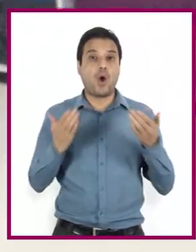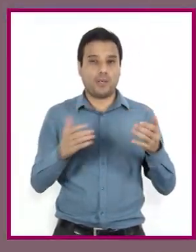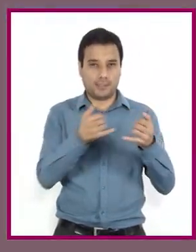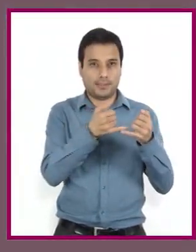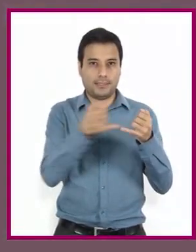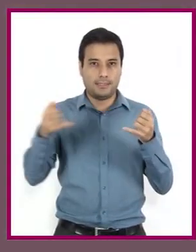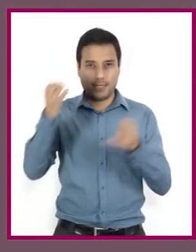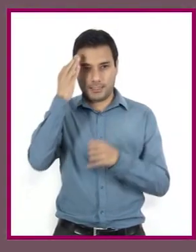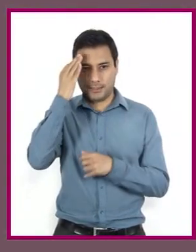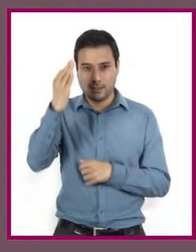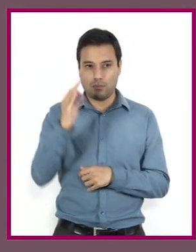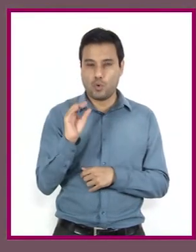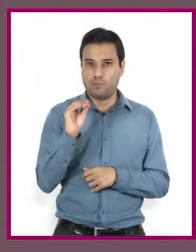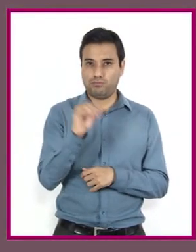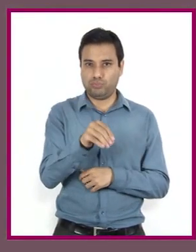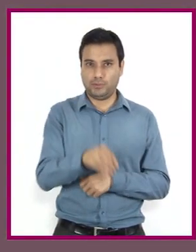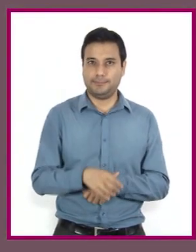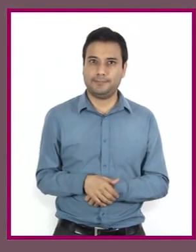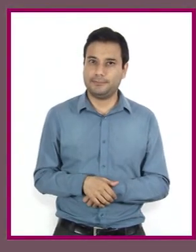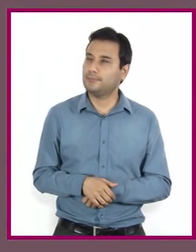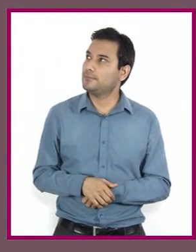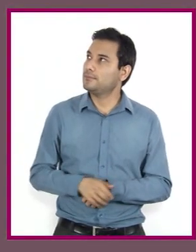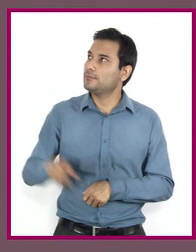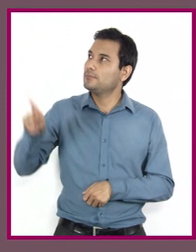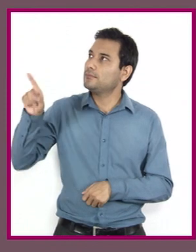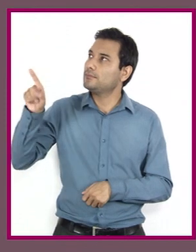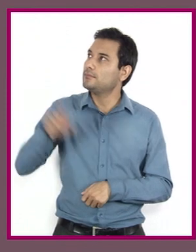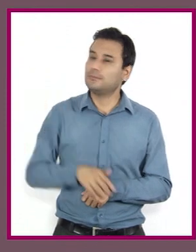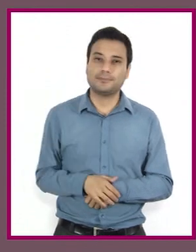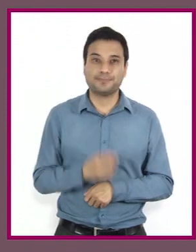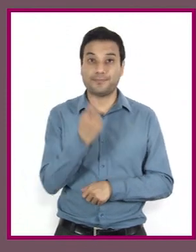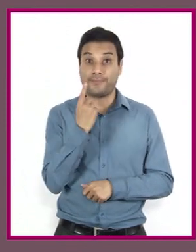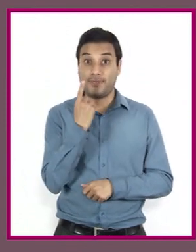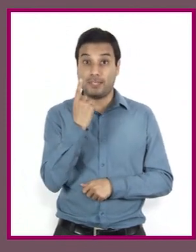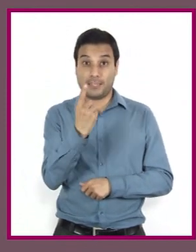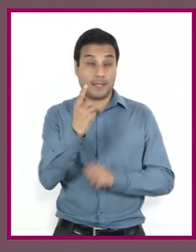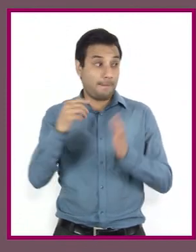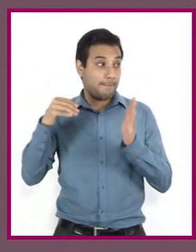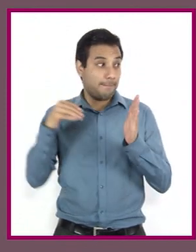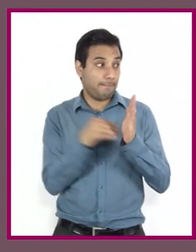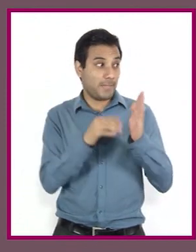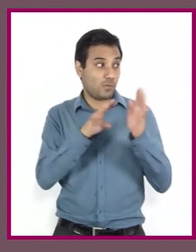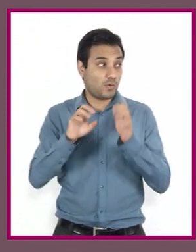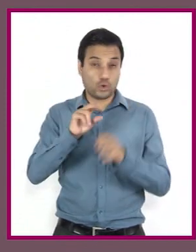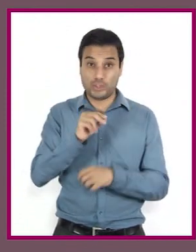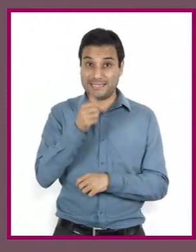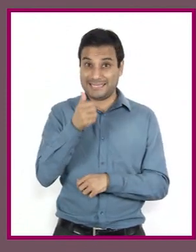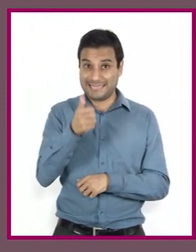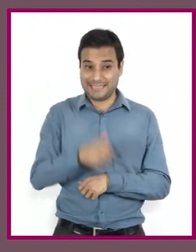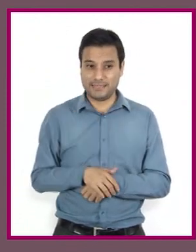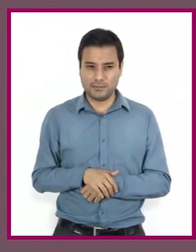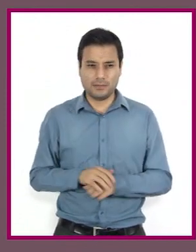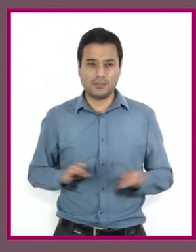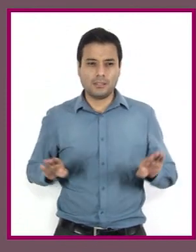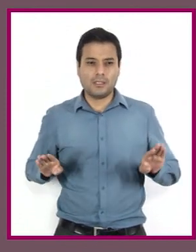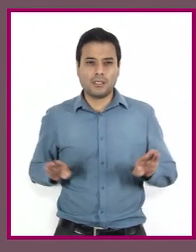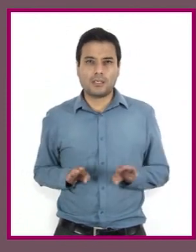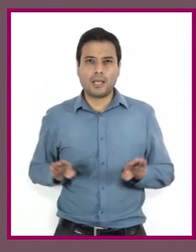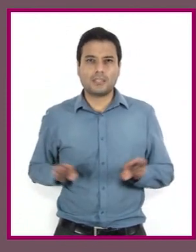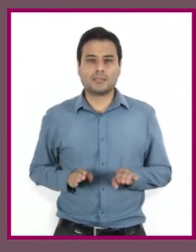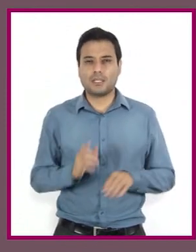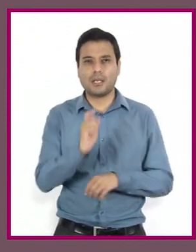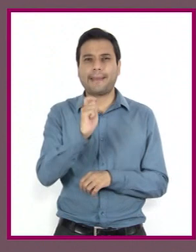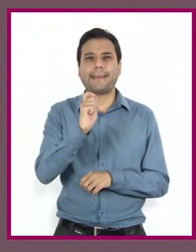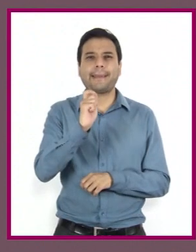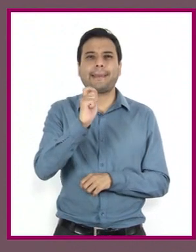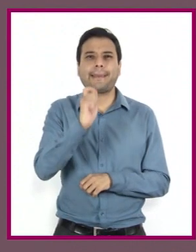tiempo. Pondremos en la reforma electoral de 1986 como característica la expedición